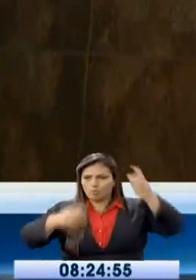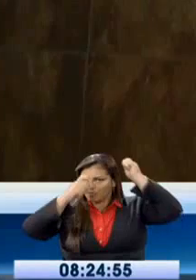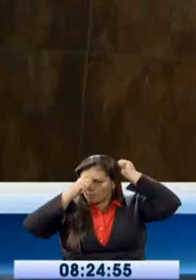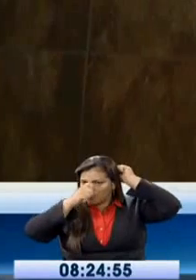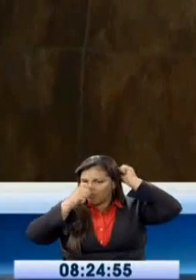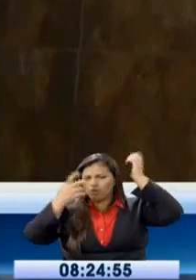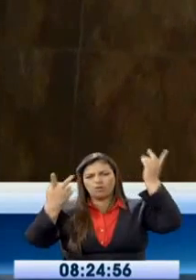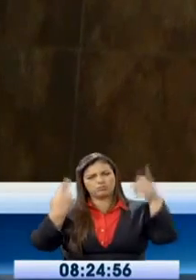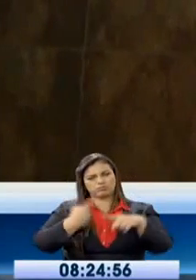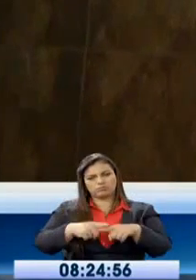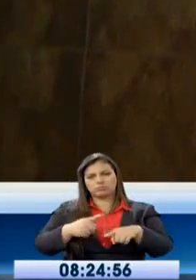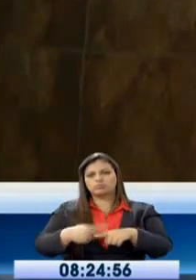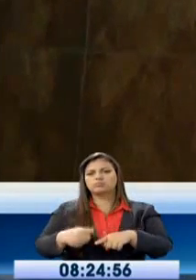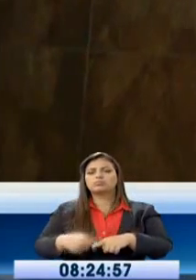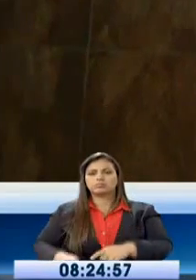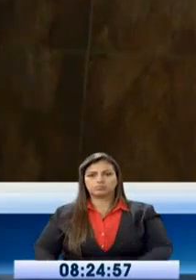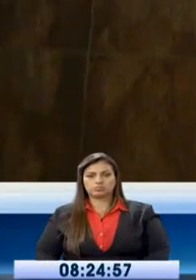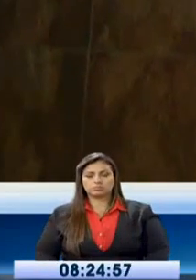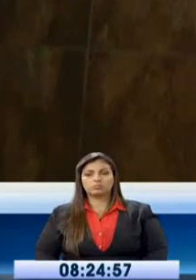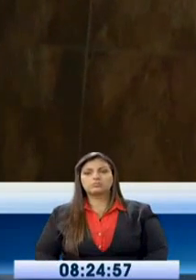vigilantes. A lo mejor